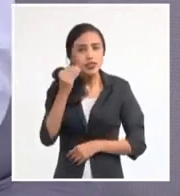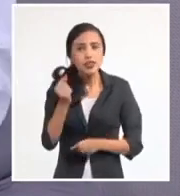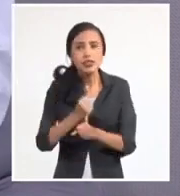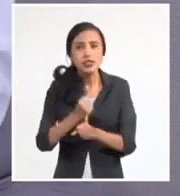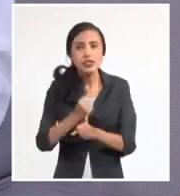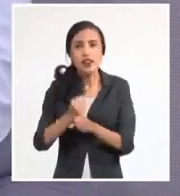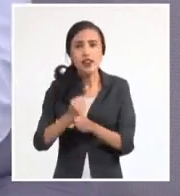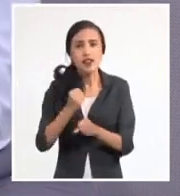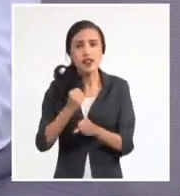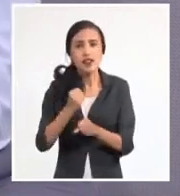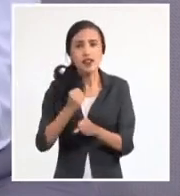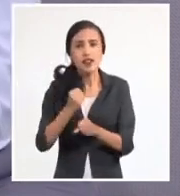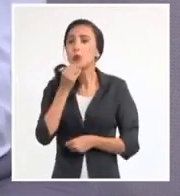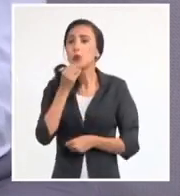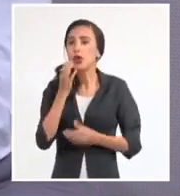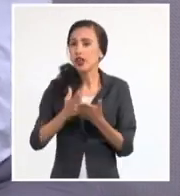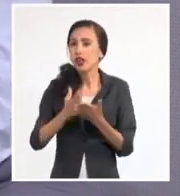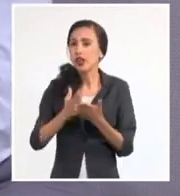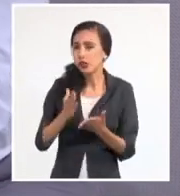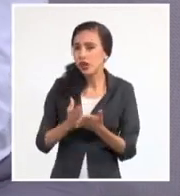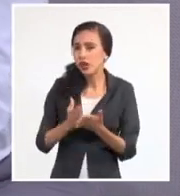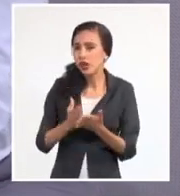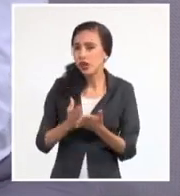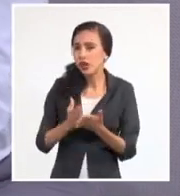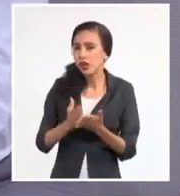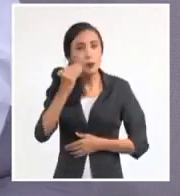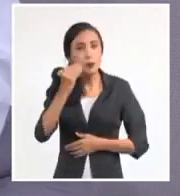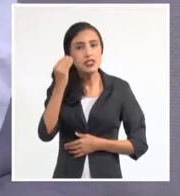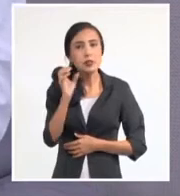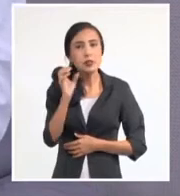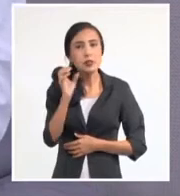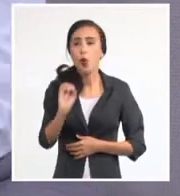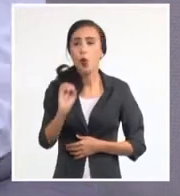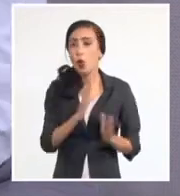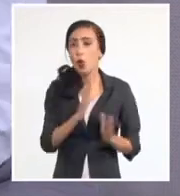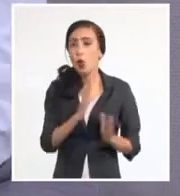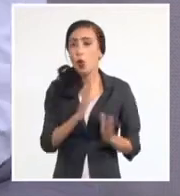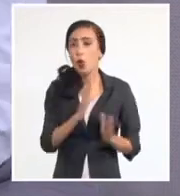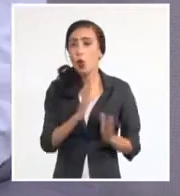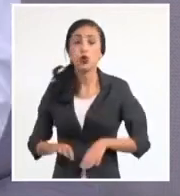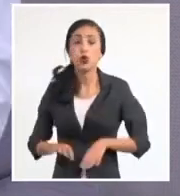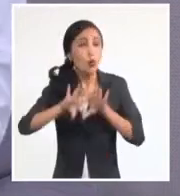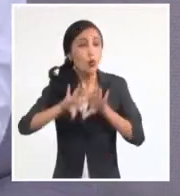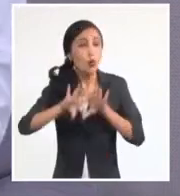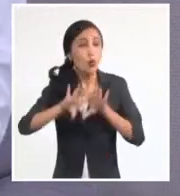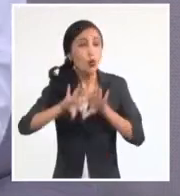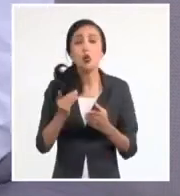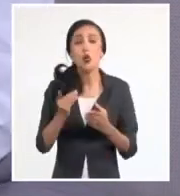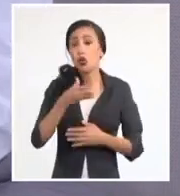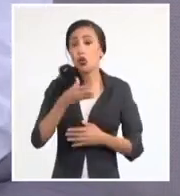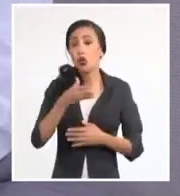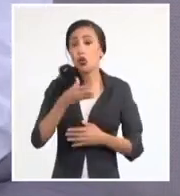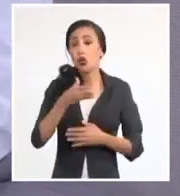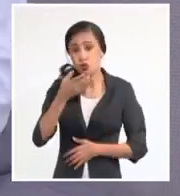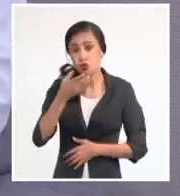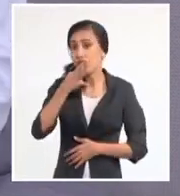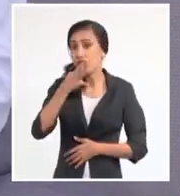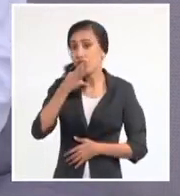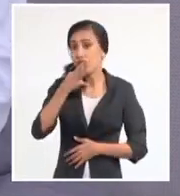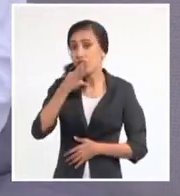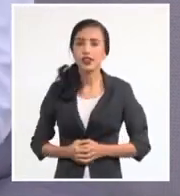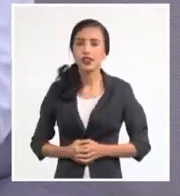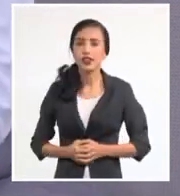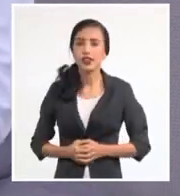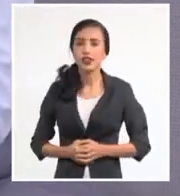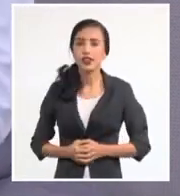sea, poder estudiar, tener acceso a ese pensamiento organizado, a todos sus discursos, en una línea del